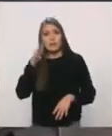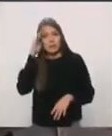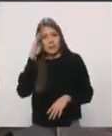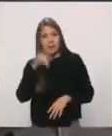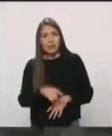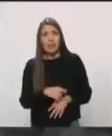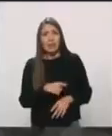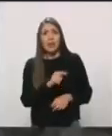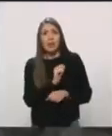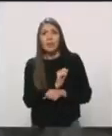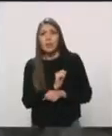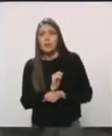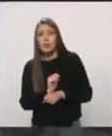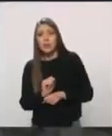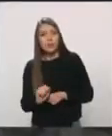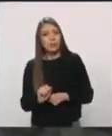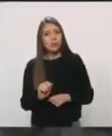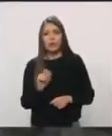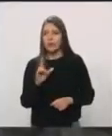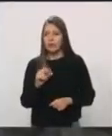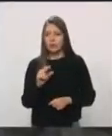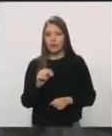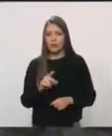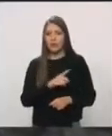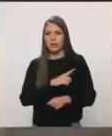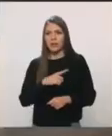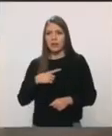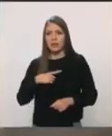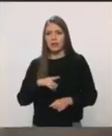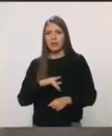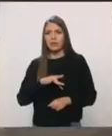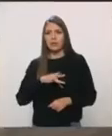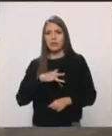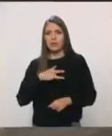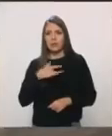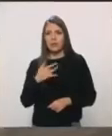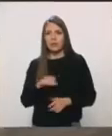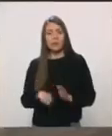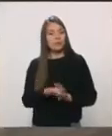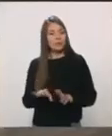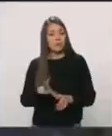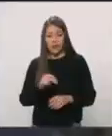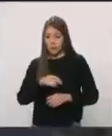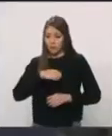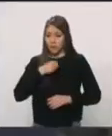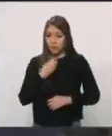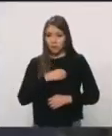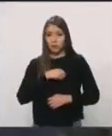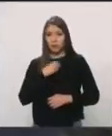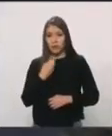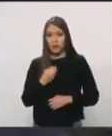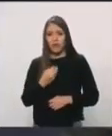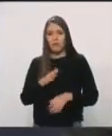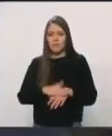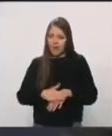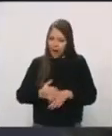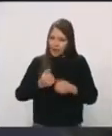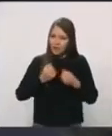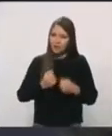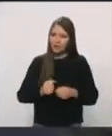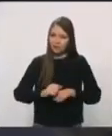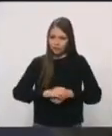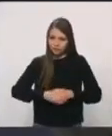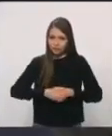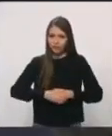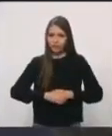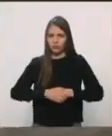compresión la hacemos muy endeble, ¿no? Entonces nos vamos a ir dando cuenta ahí, si no está sacando ese objeto, entonces yo presiono con un poco más de fuerza, ¿no? Veo